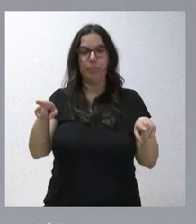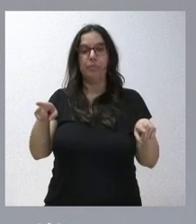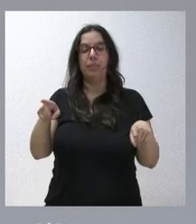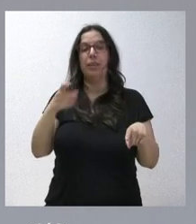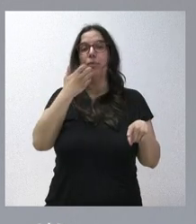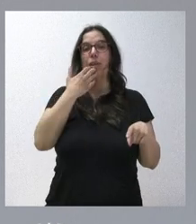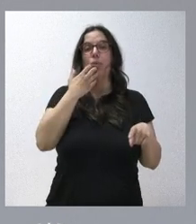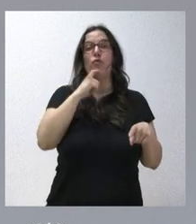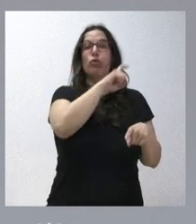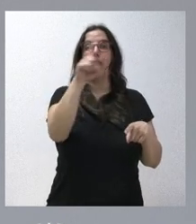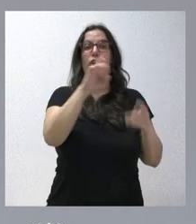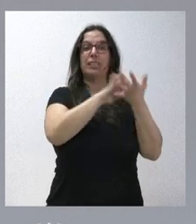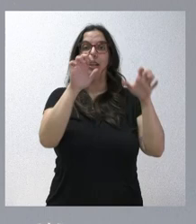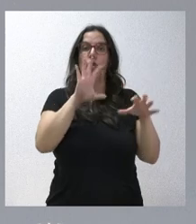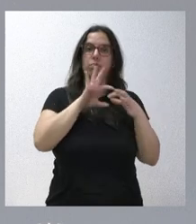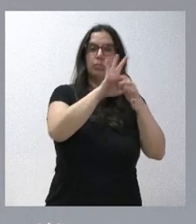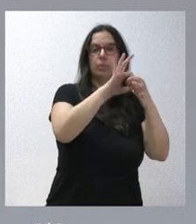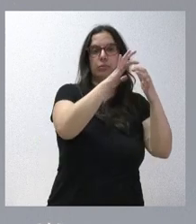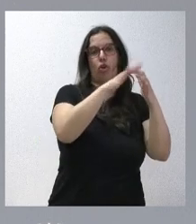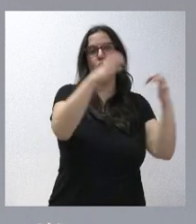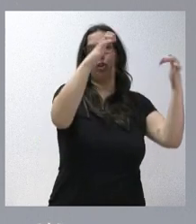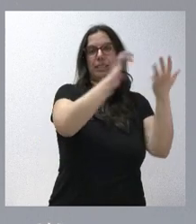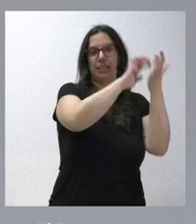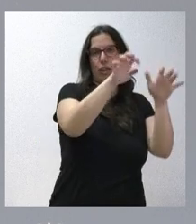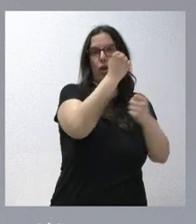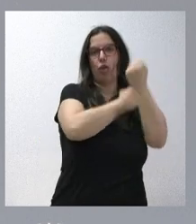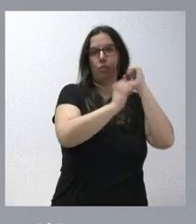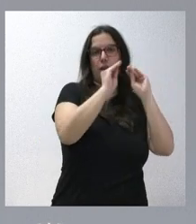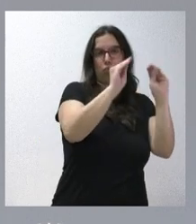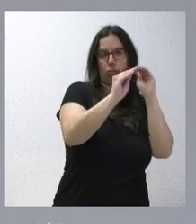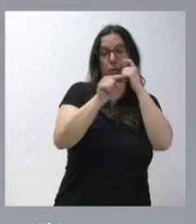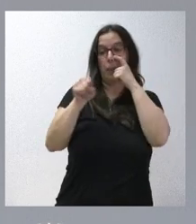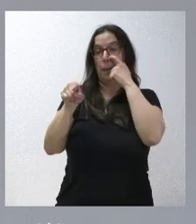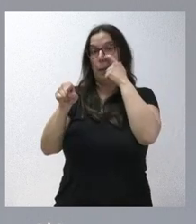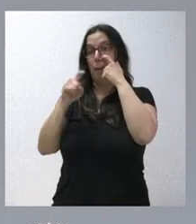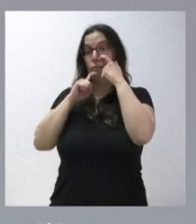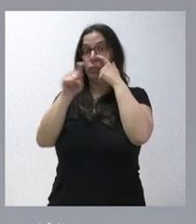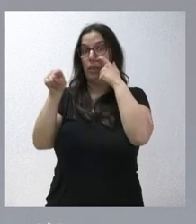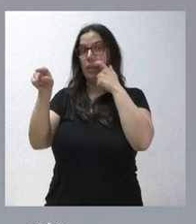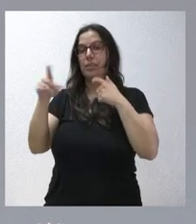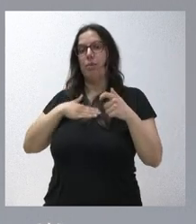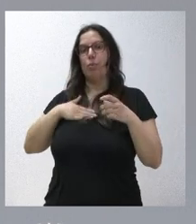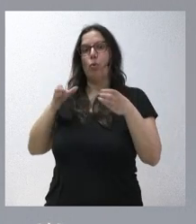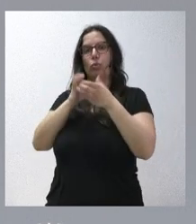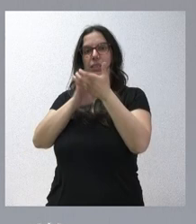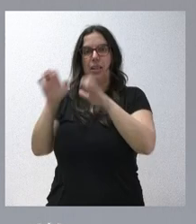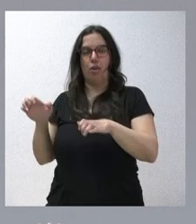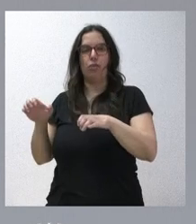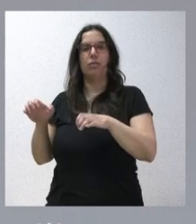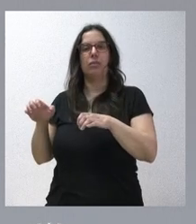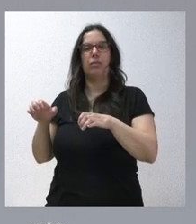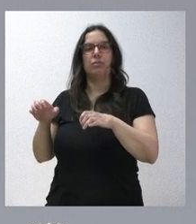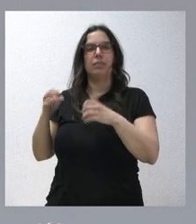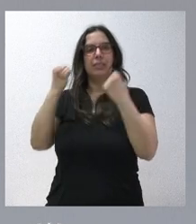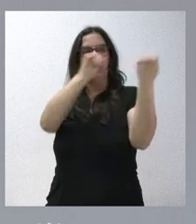Castilla y león que tienen su autonomía y por otro lado está la junta de Castilla y león el gobierno regional la administración autonómica que es una